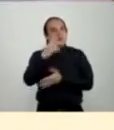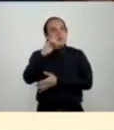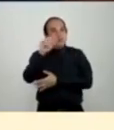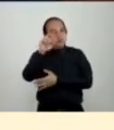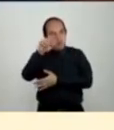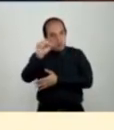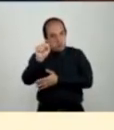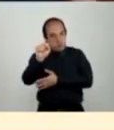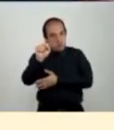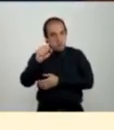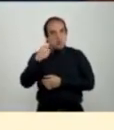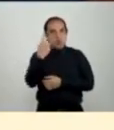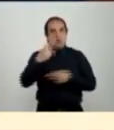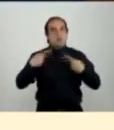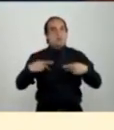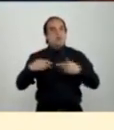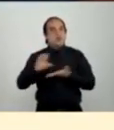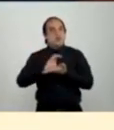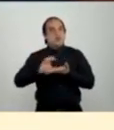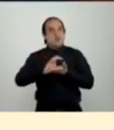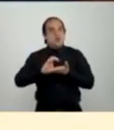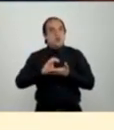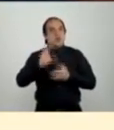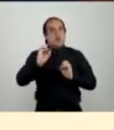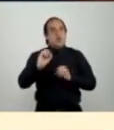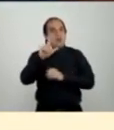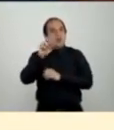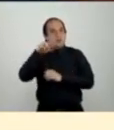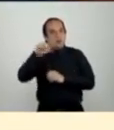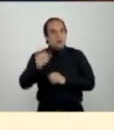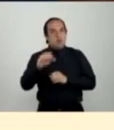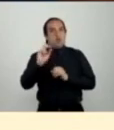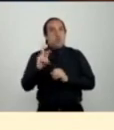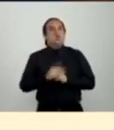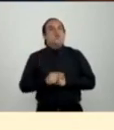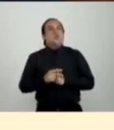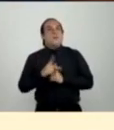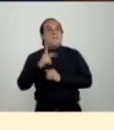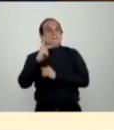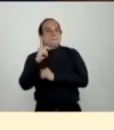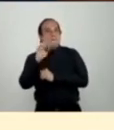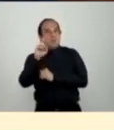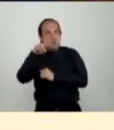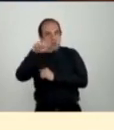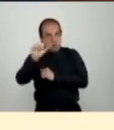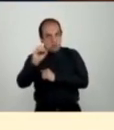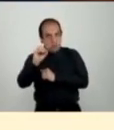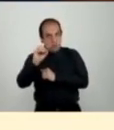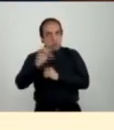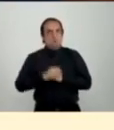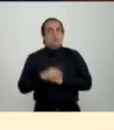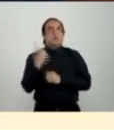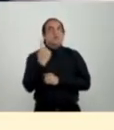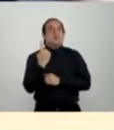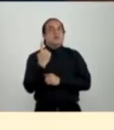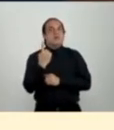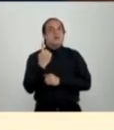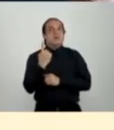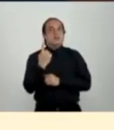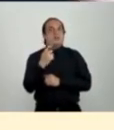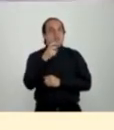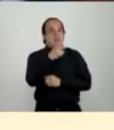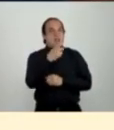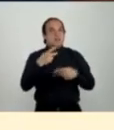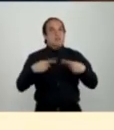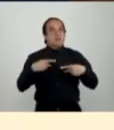colombiano, un personaje alemán, un personaje un peruano que gusta mucho, que yo veía porque a través de ese